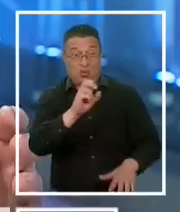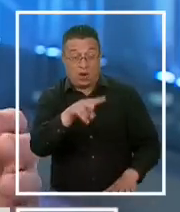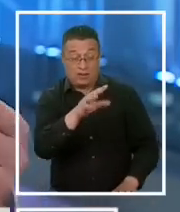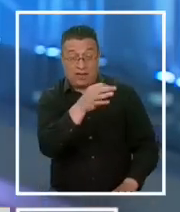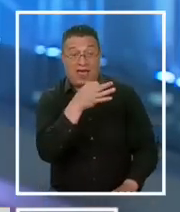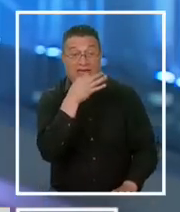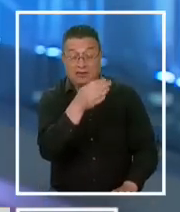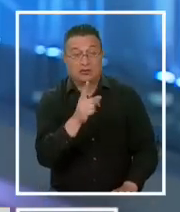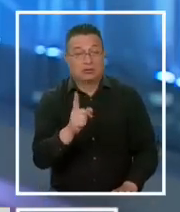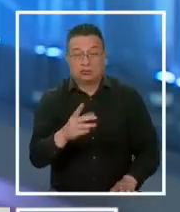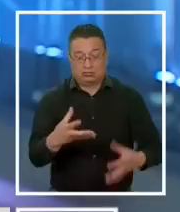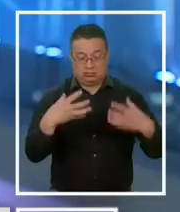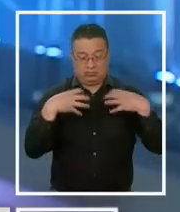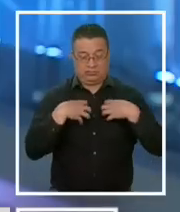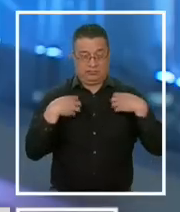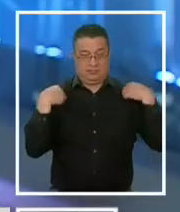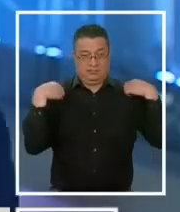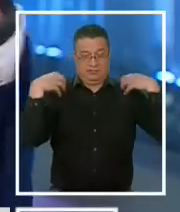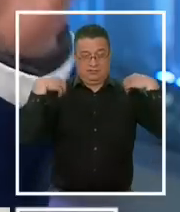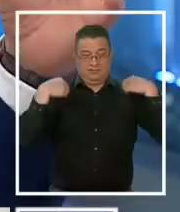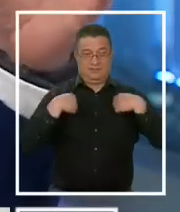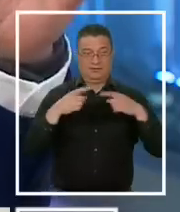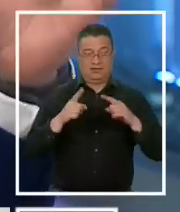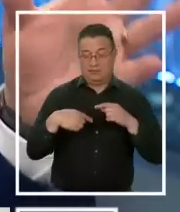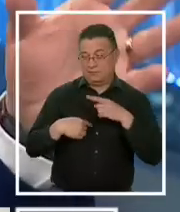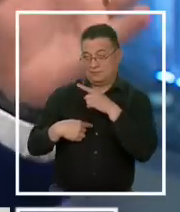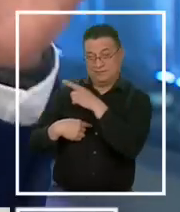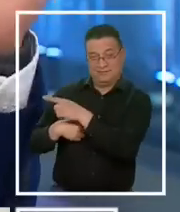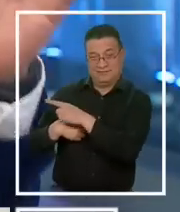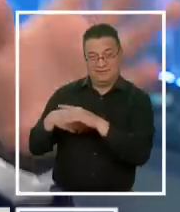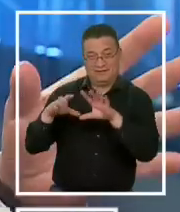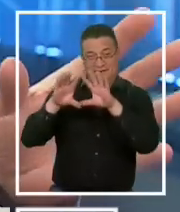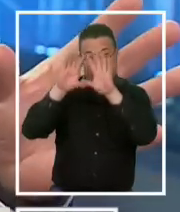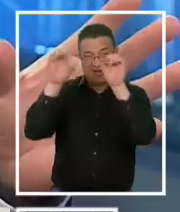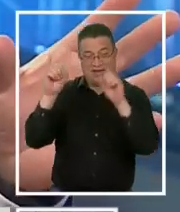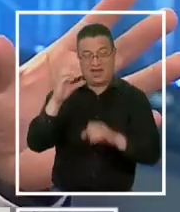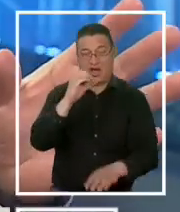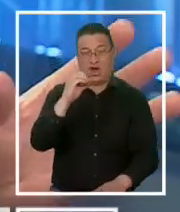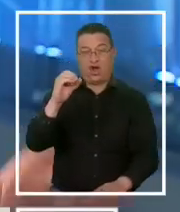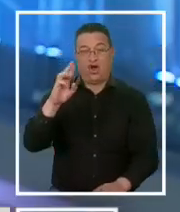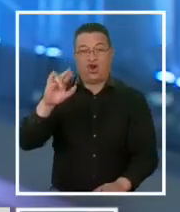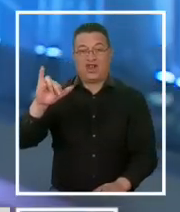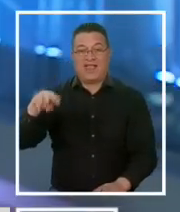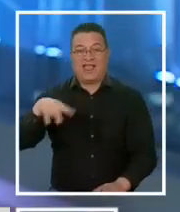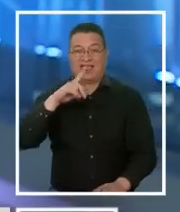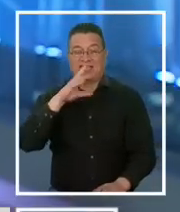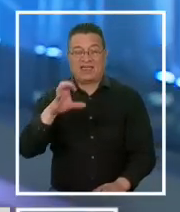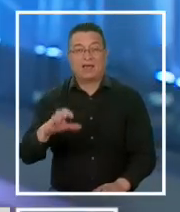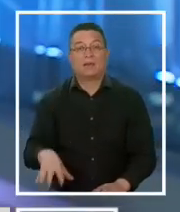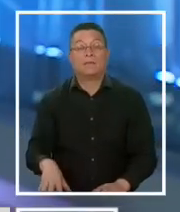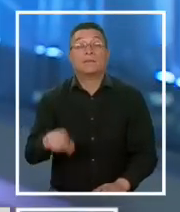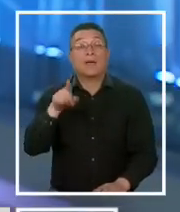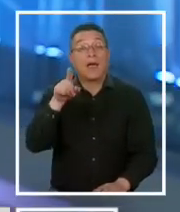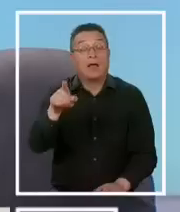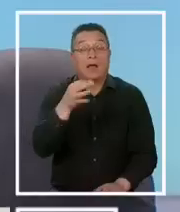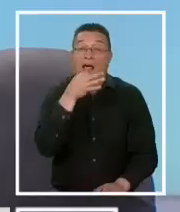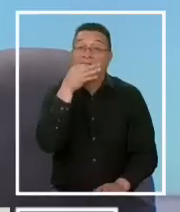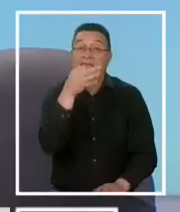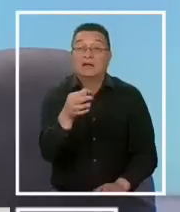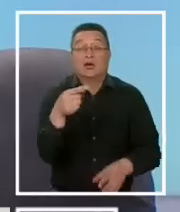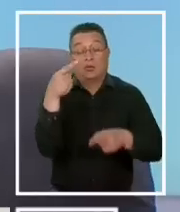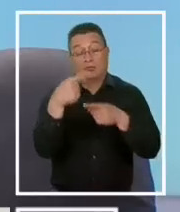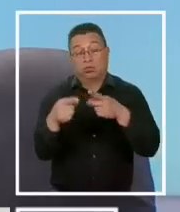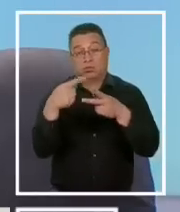propias iniciales no correspondieron a la fiscalía central fueron de la fiscalía Oriente ya lo que él sostiene es que había múltiples